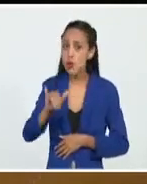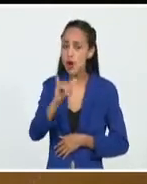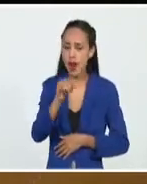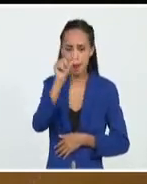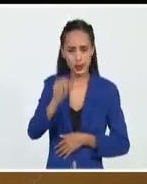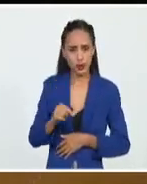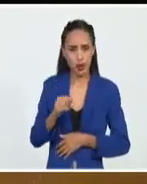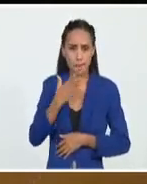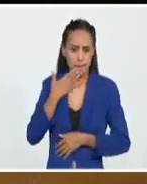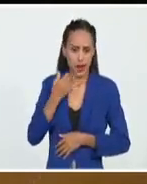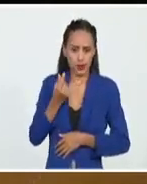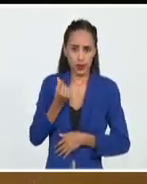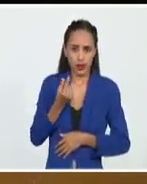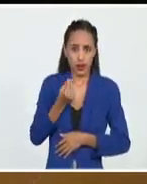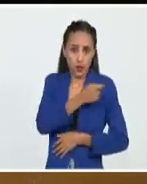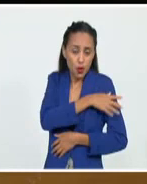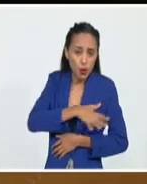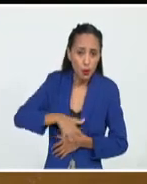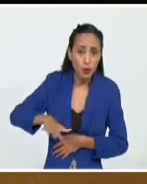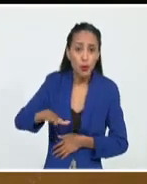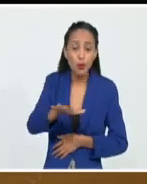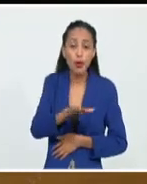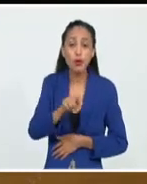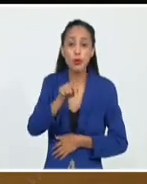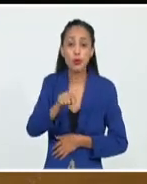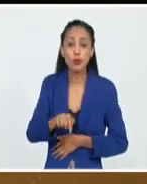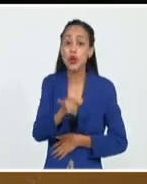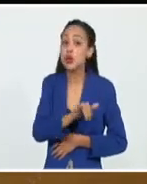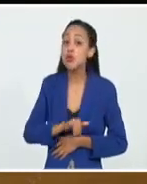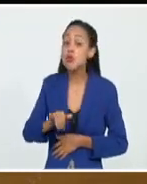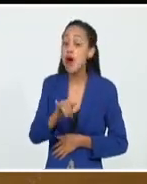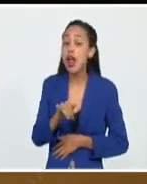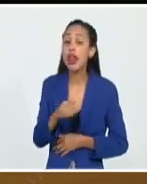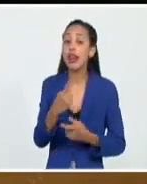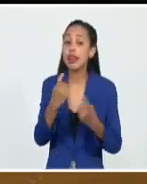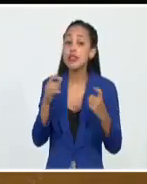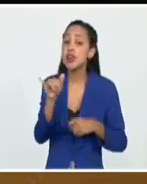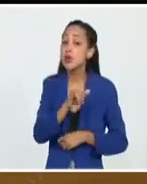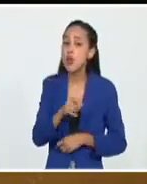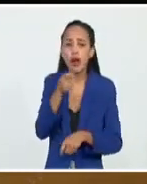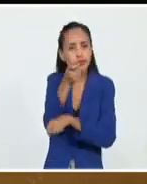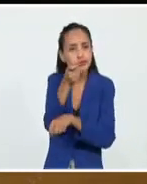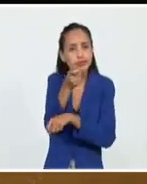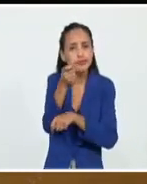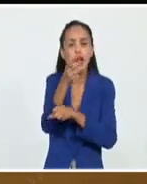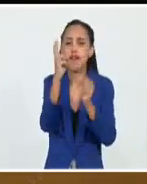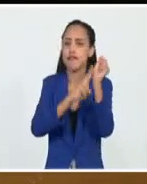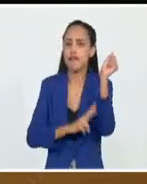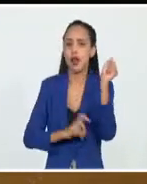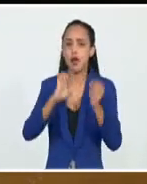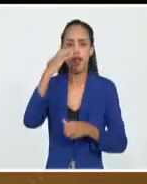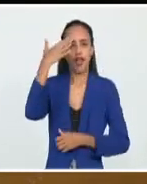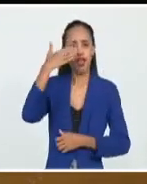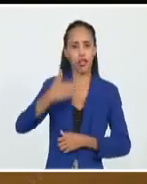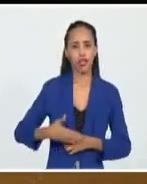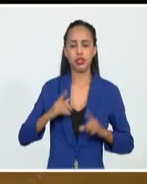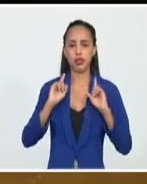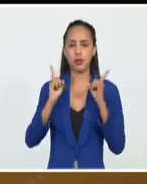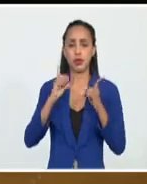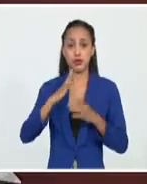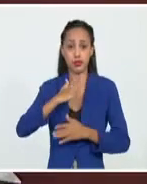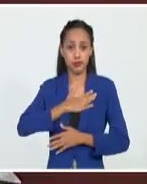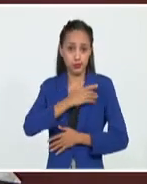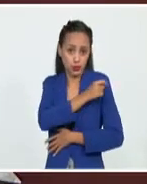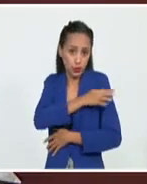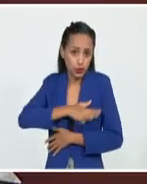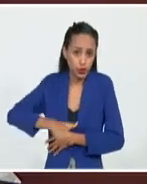población, conjugados con la necesaria formación de valores éticos y políticos de nuestros